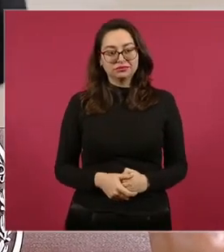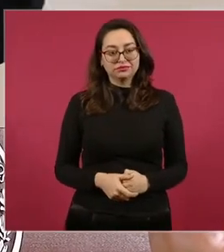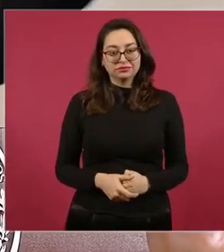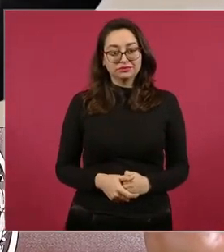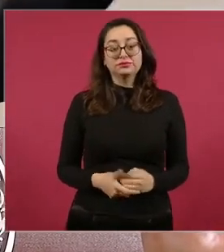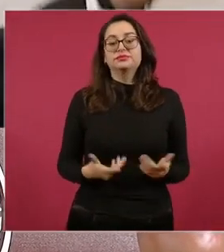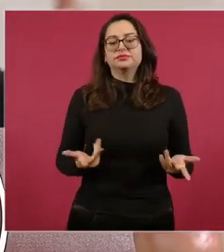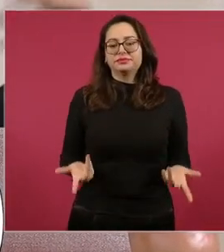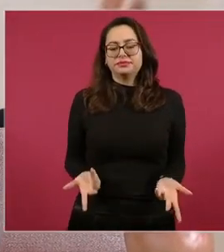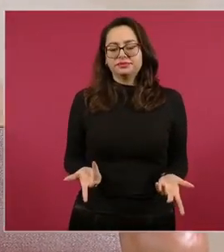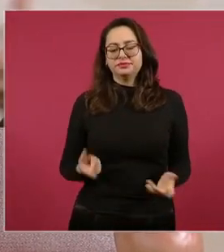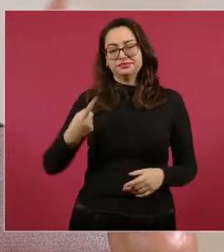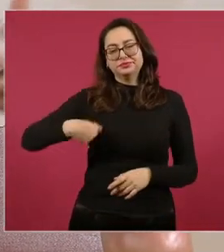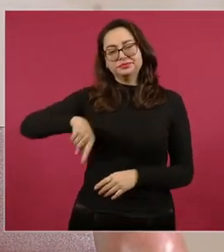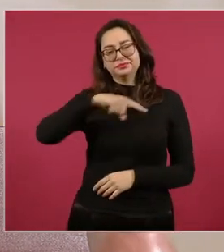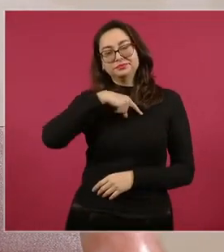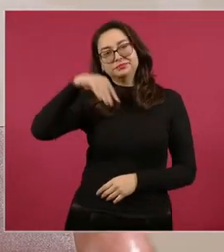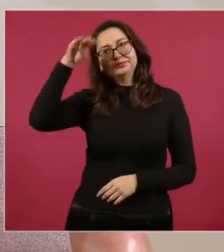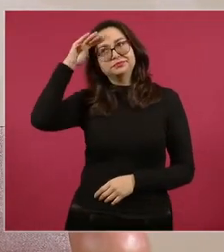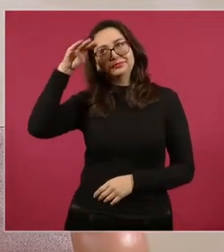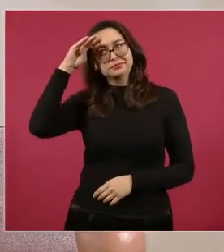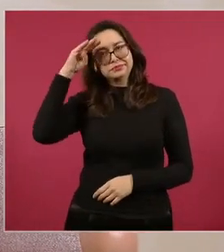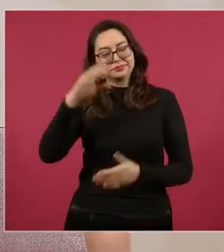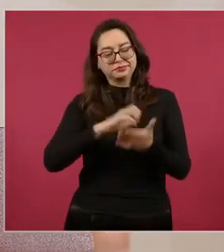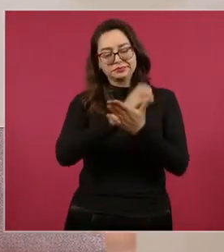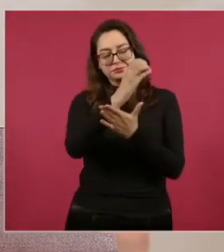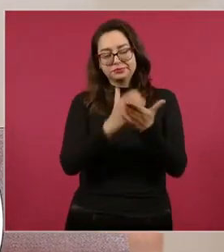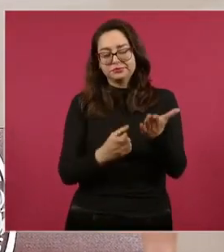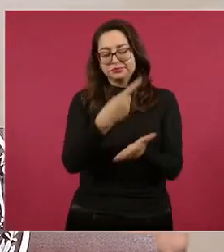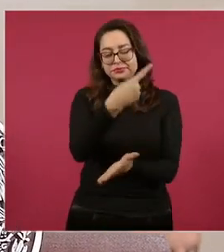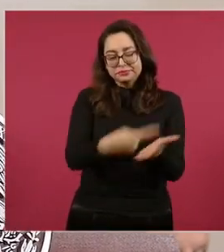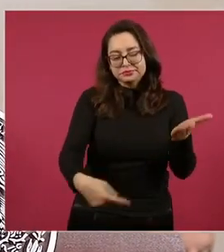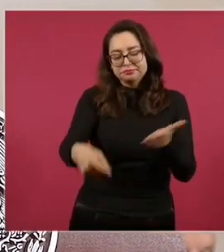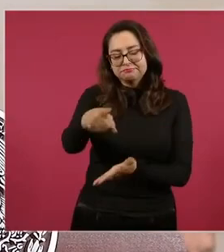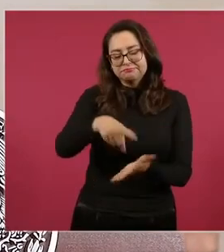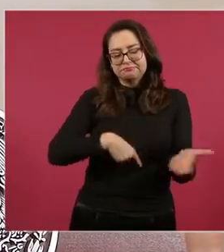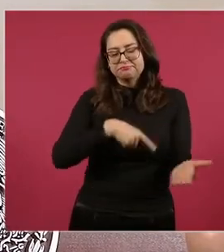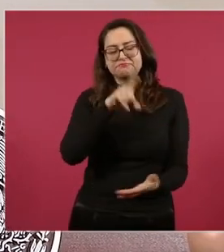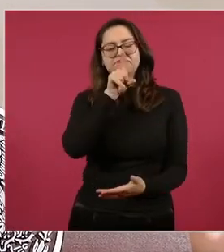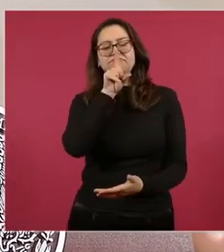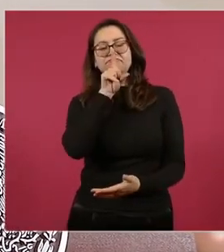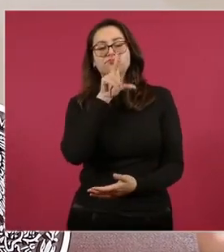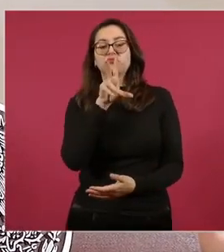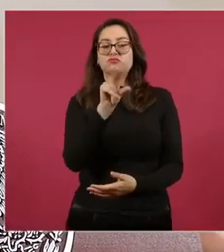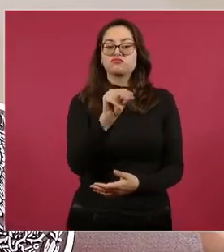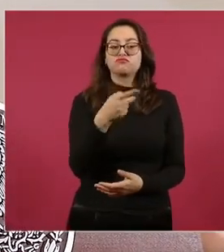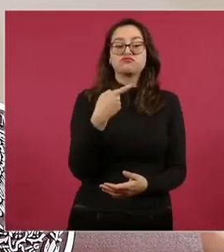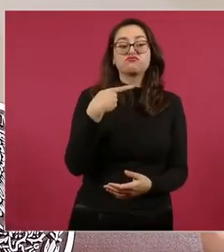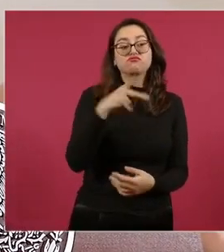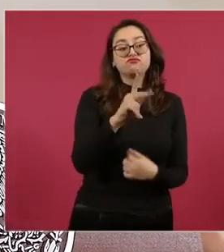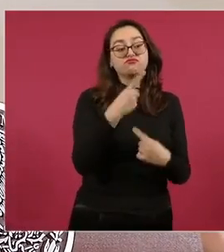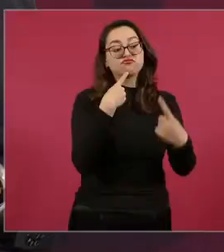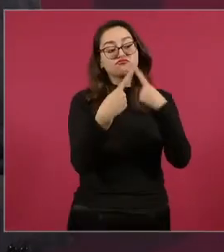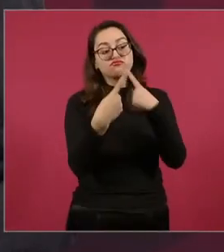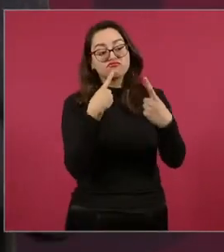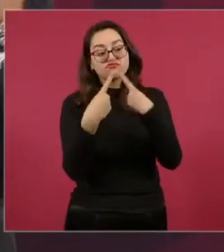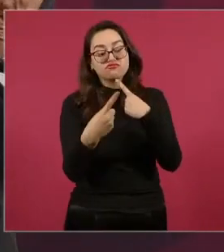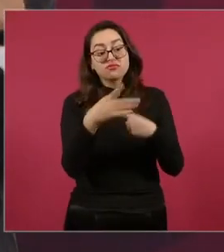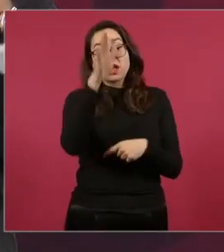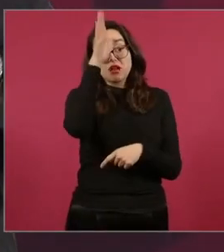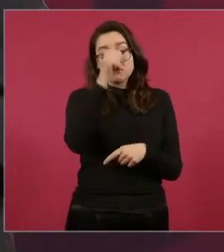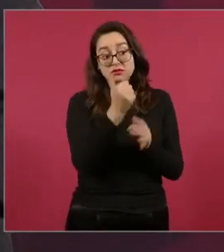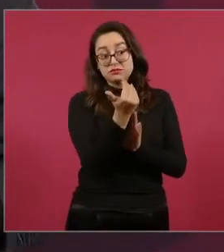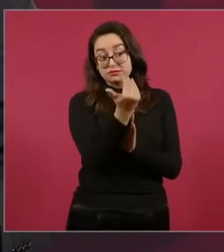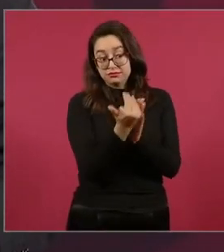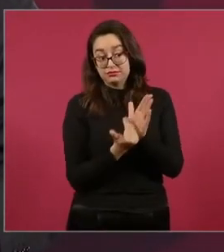Entonces, optamos por llegar a un acuerdo con las empresas. Quiero agradecerles también que